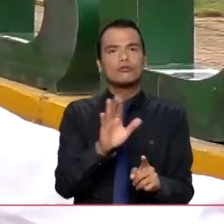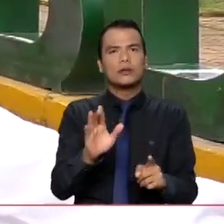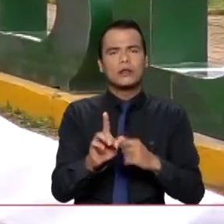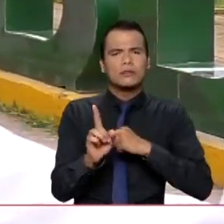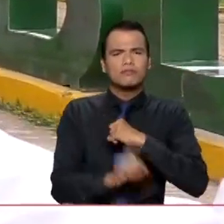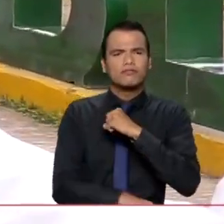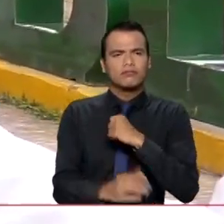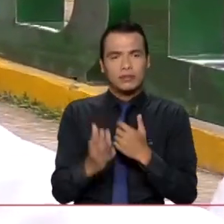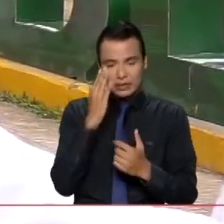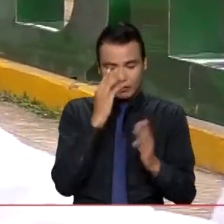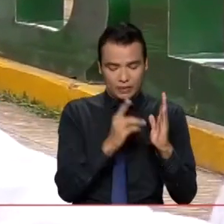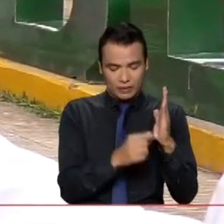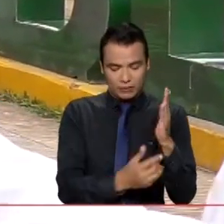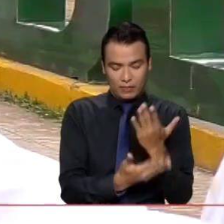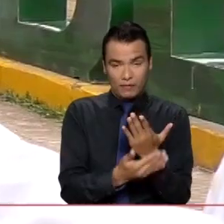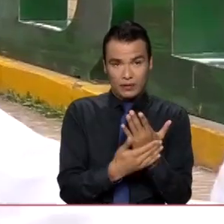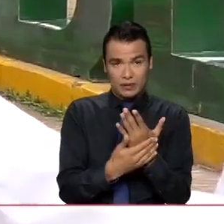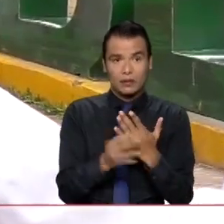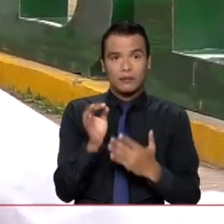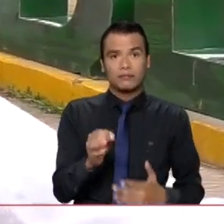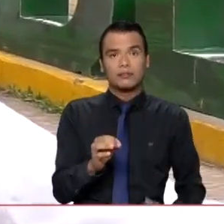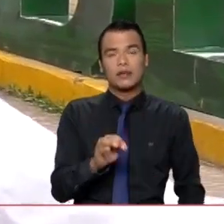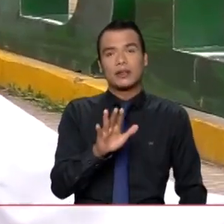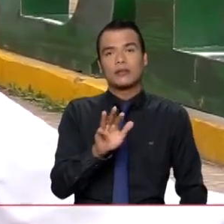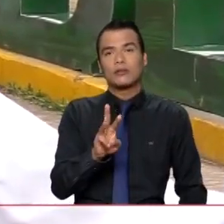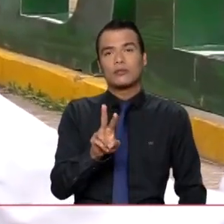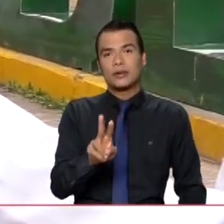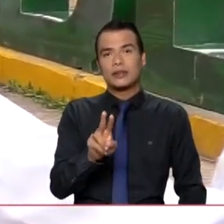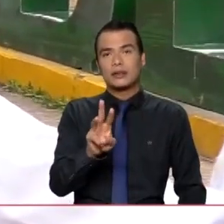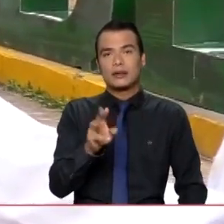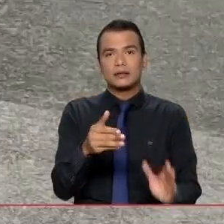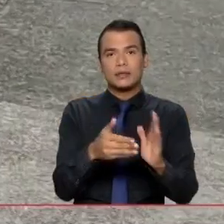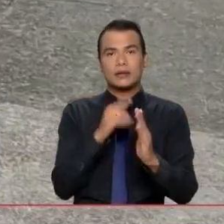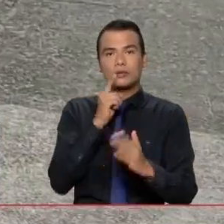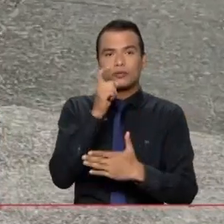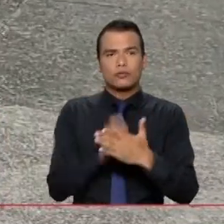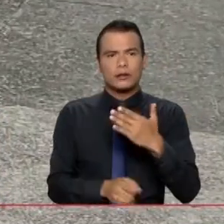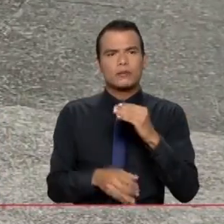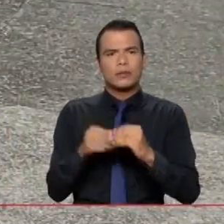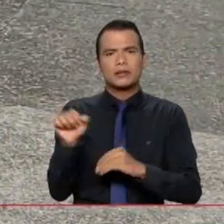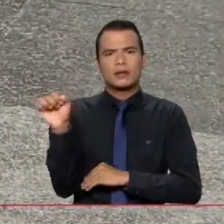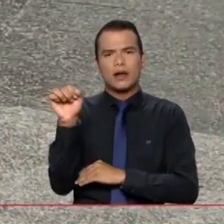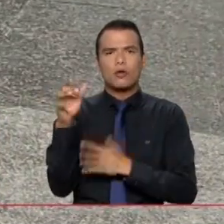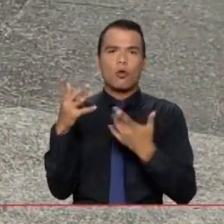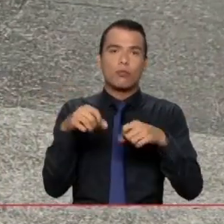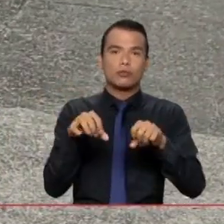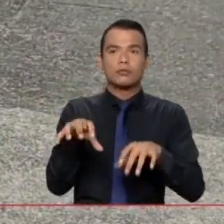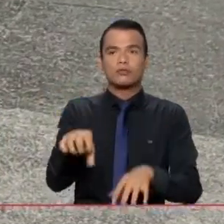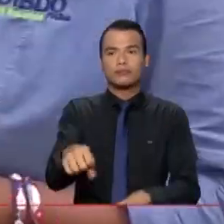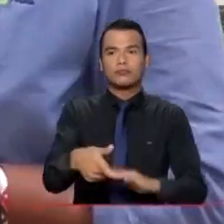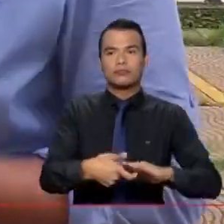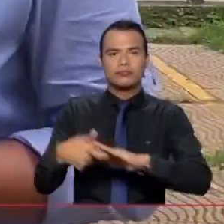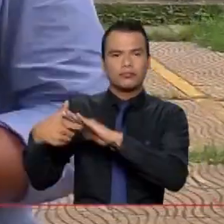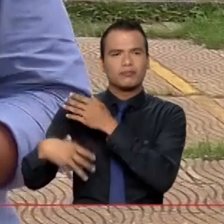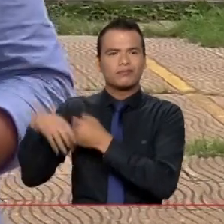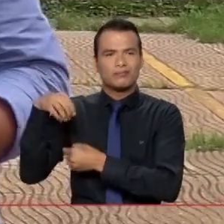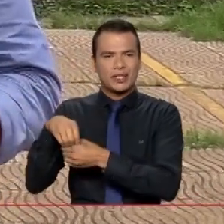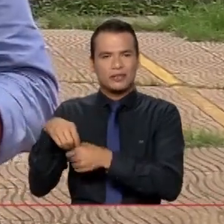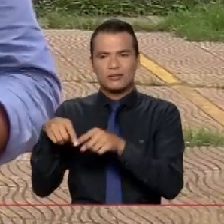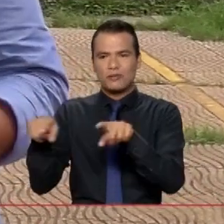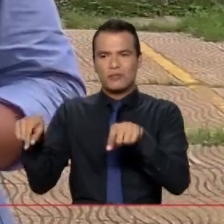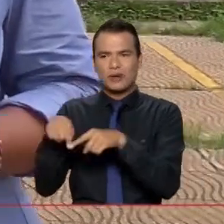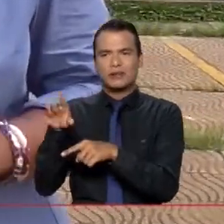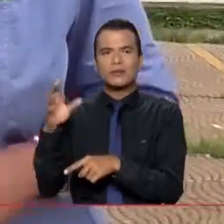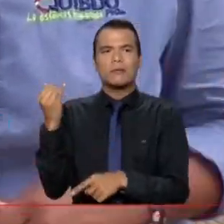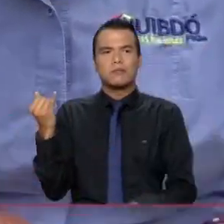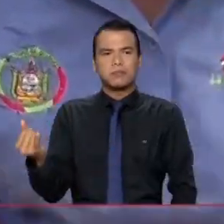sabe que la multa es 523 mil pesos e inmutación del vehículo y para los patios. Muchísimas gracias. A